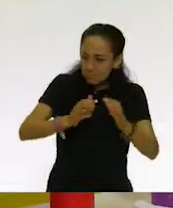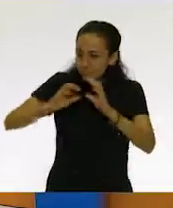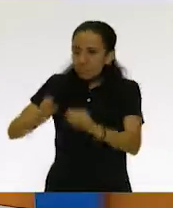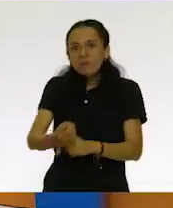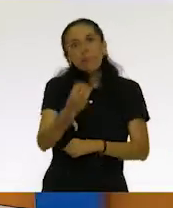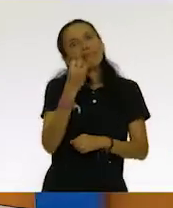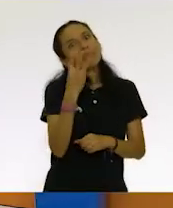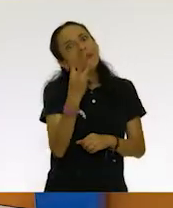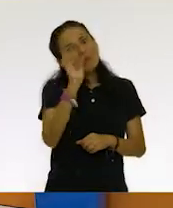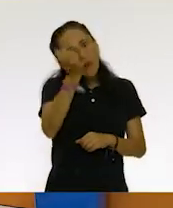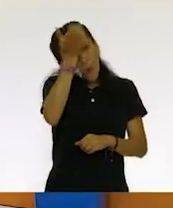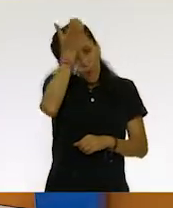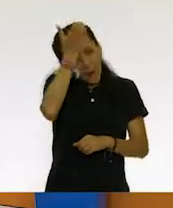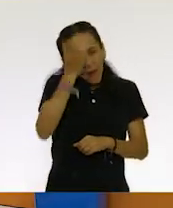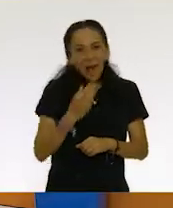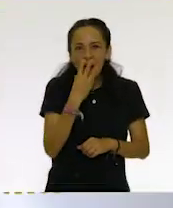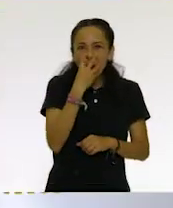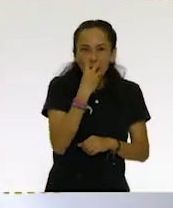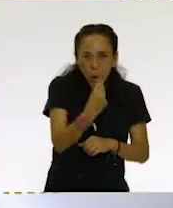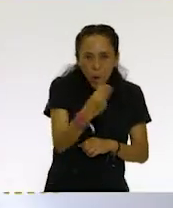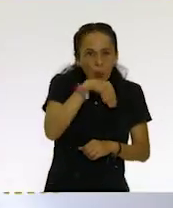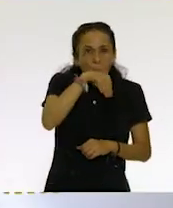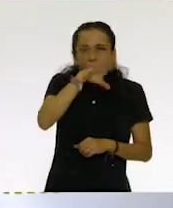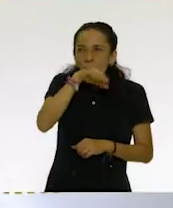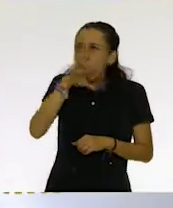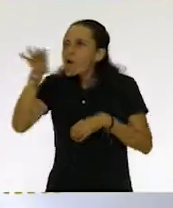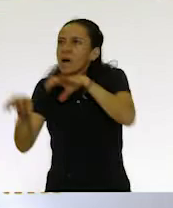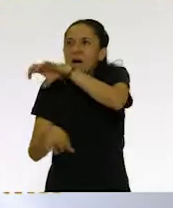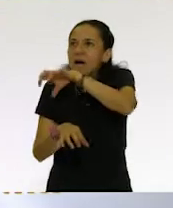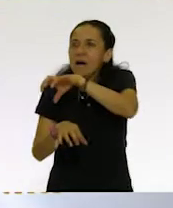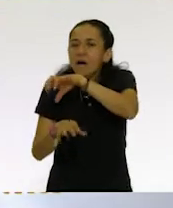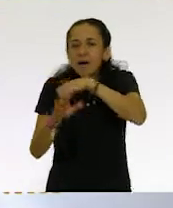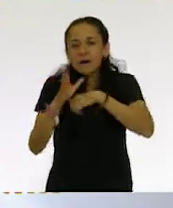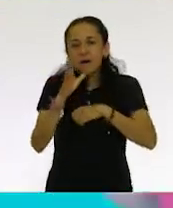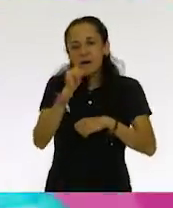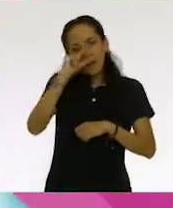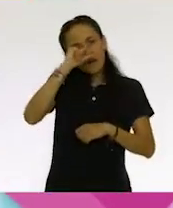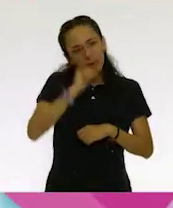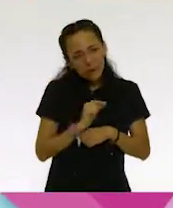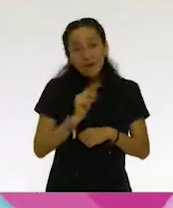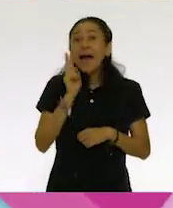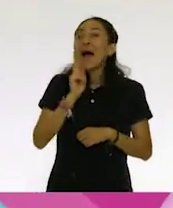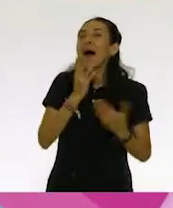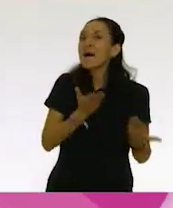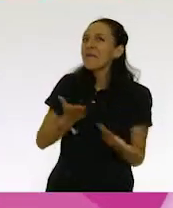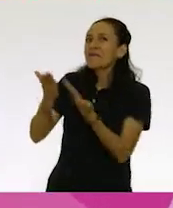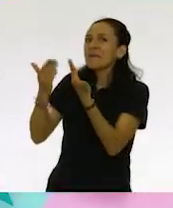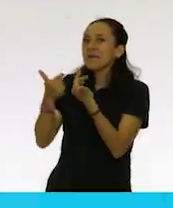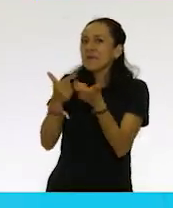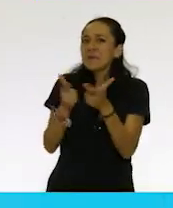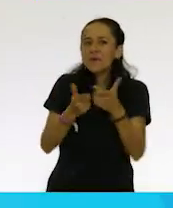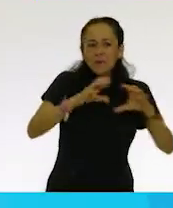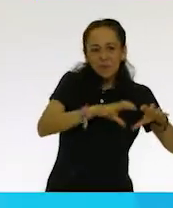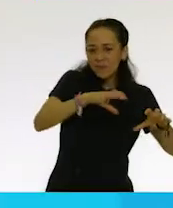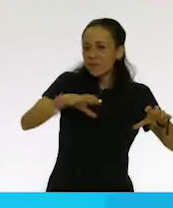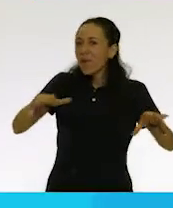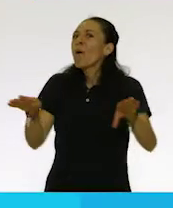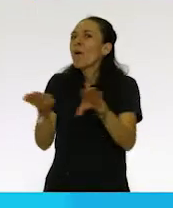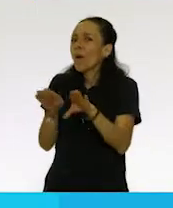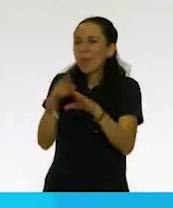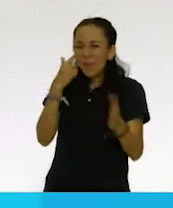es, vamos a ver entonces cómo quedaron esos grupos de ovejas, ¿te parece? Vamos a ver. A ver, ¿cómo quedaron esos grupos? A ver, tenemos aquí uno